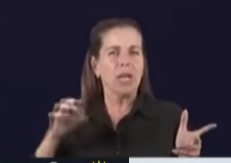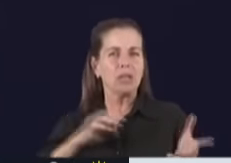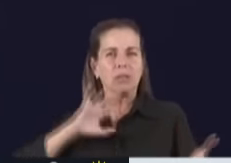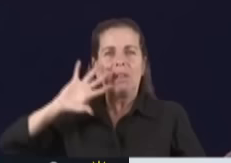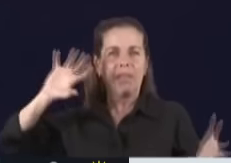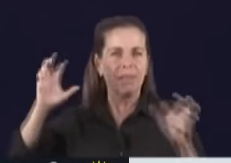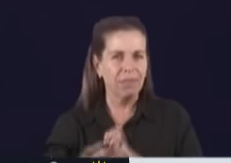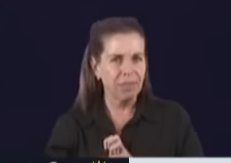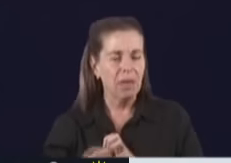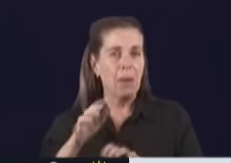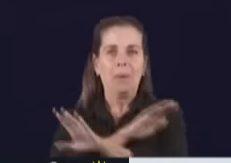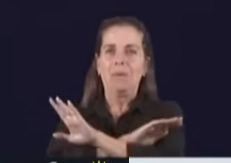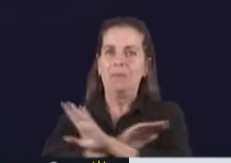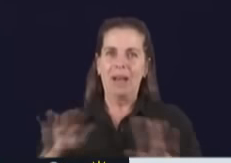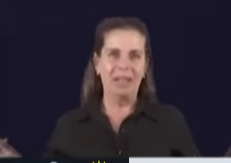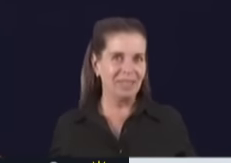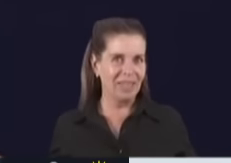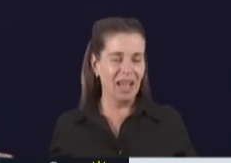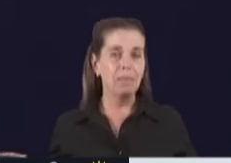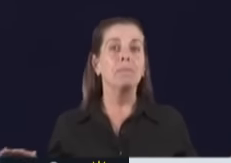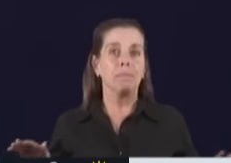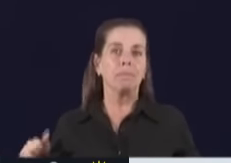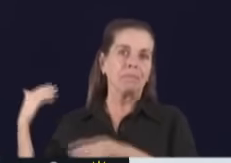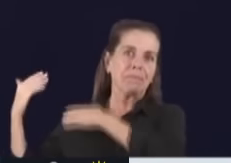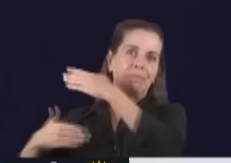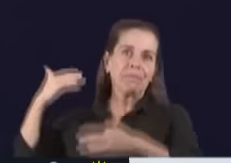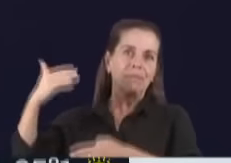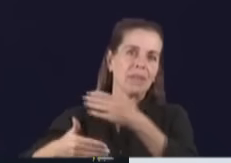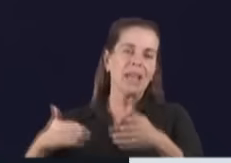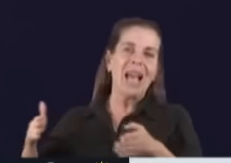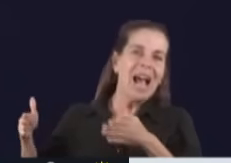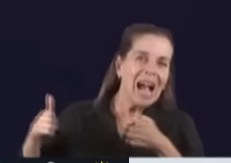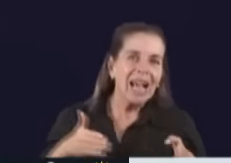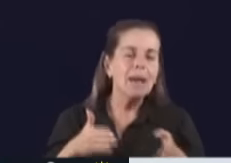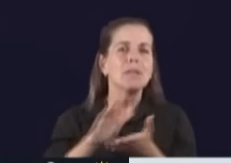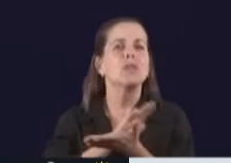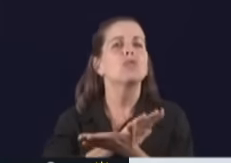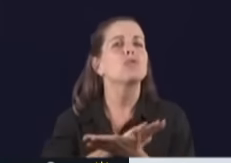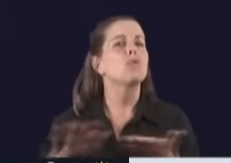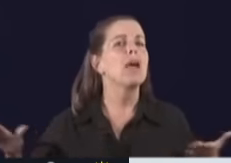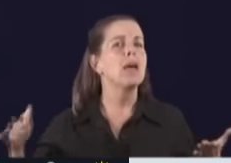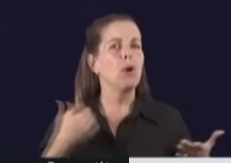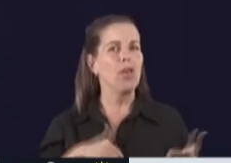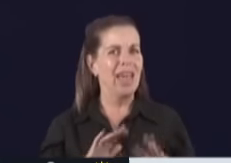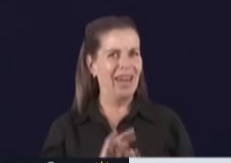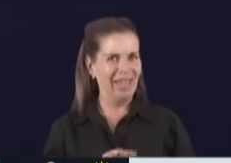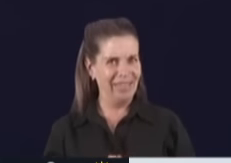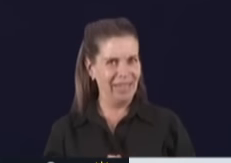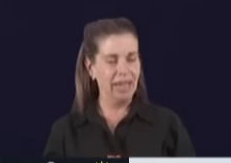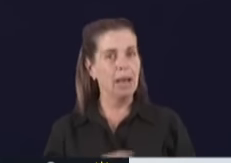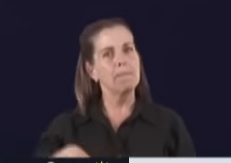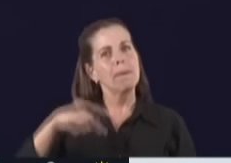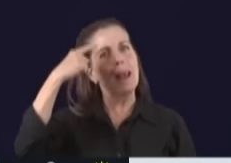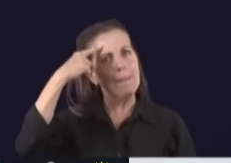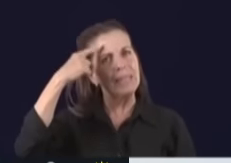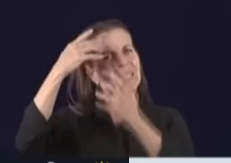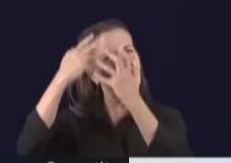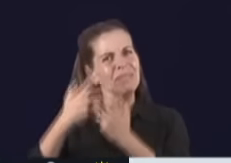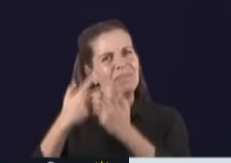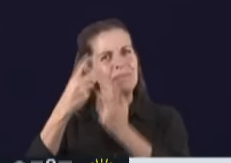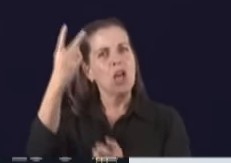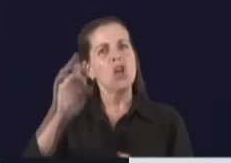y comenzamos el camino de la reconstrucción de nuestro país. Para tomar dimensión de aquel momento bisagra, vale la